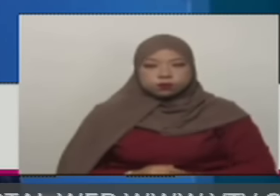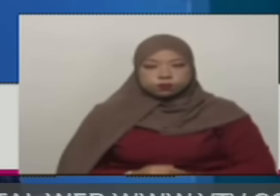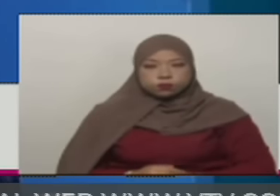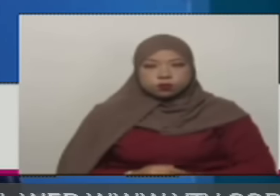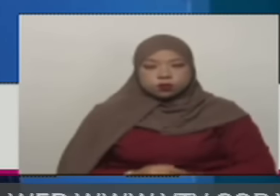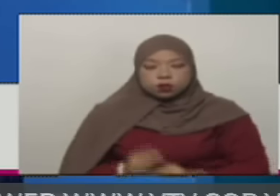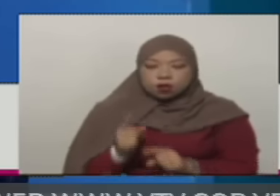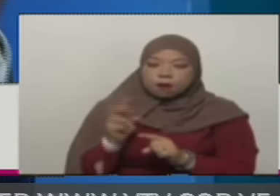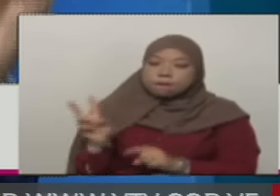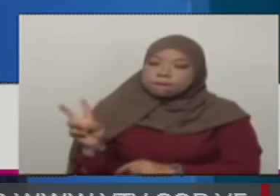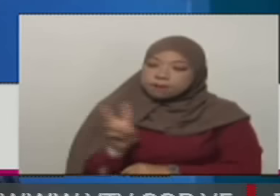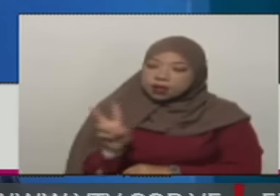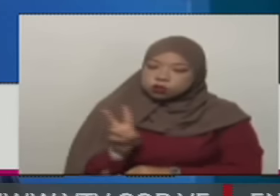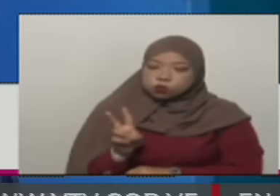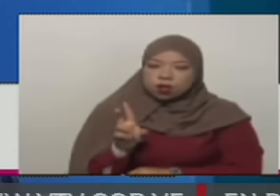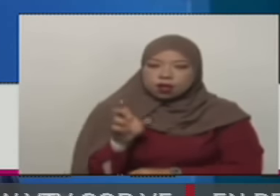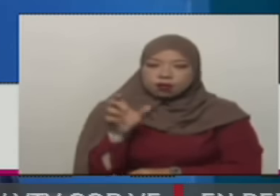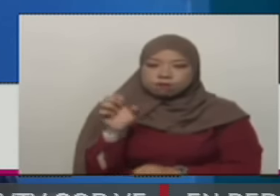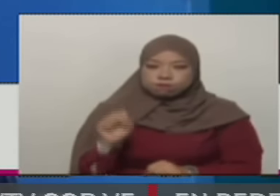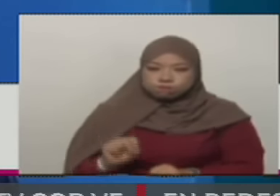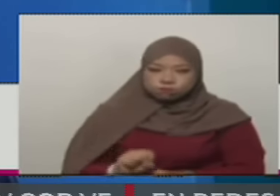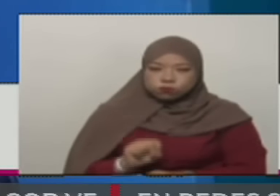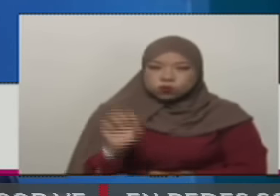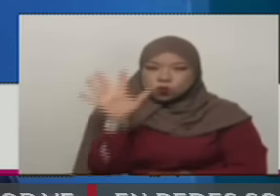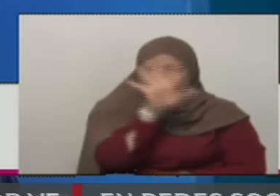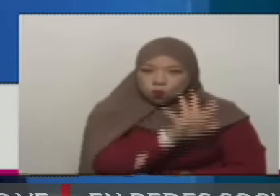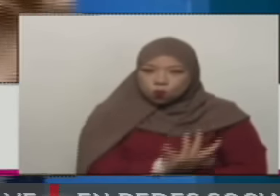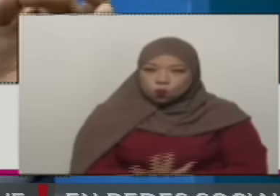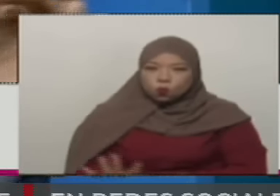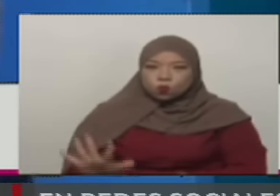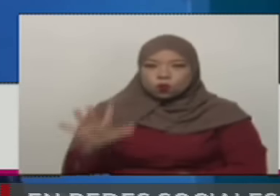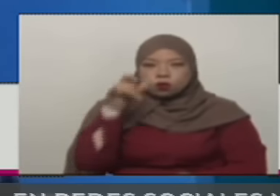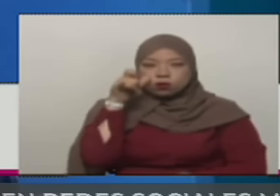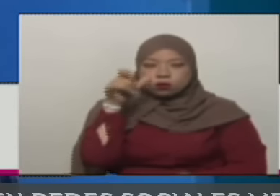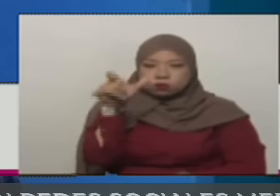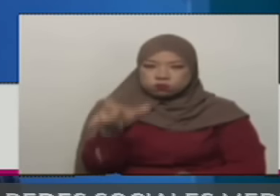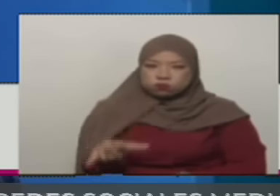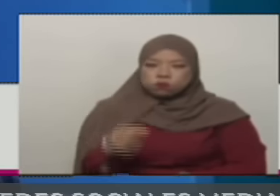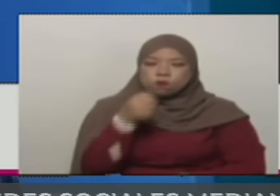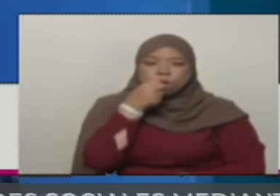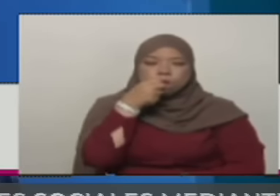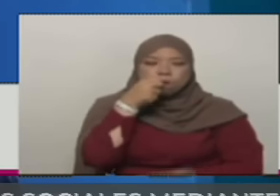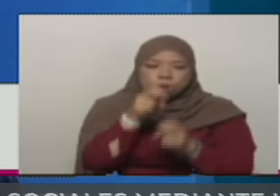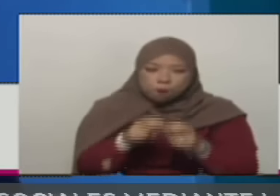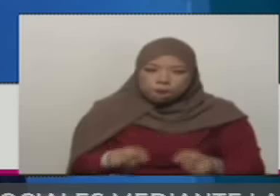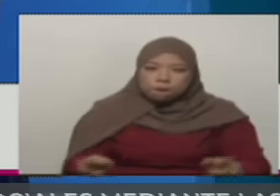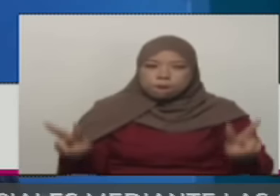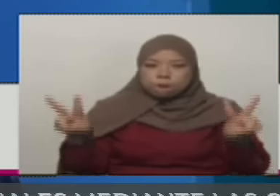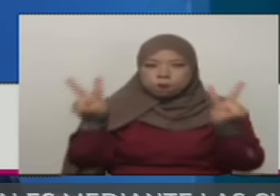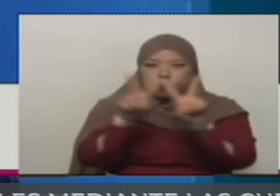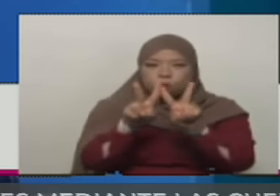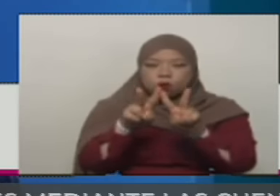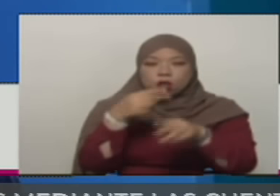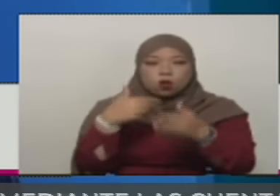Porque Venezuela es más grande que cualquier persona y es más grande que cualquier ego.